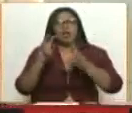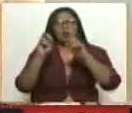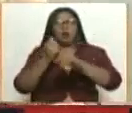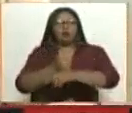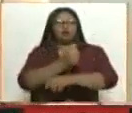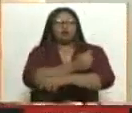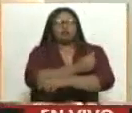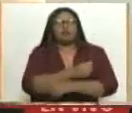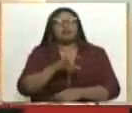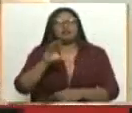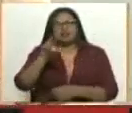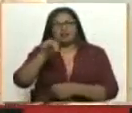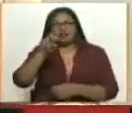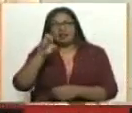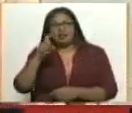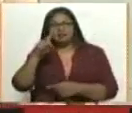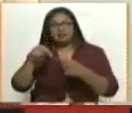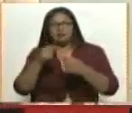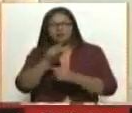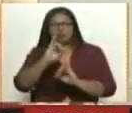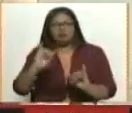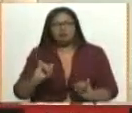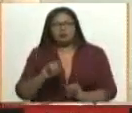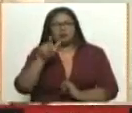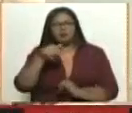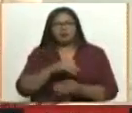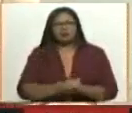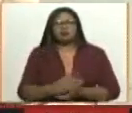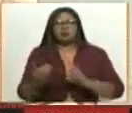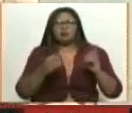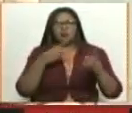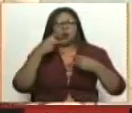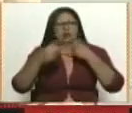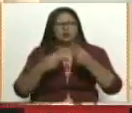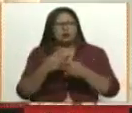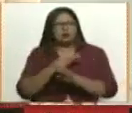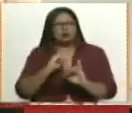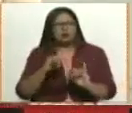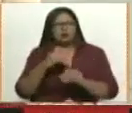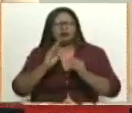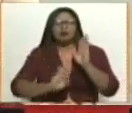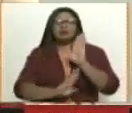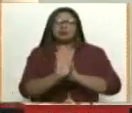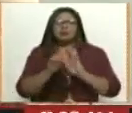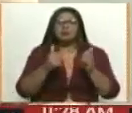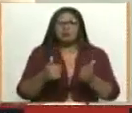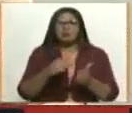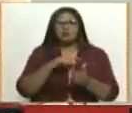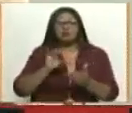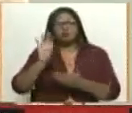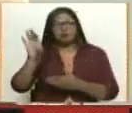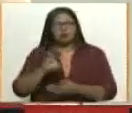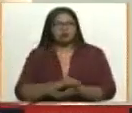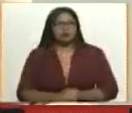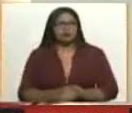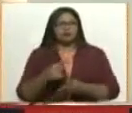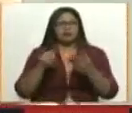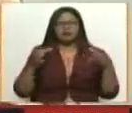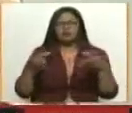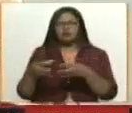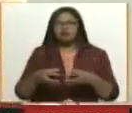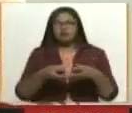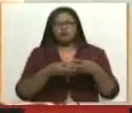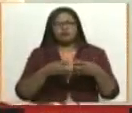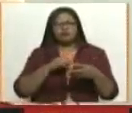Nacional Electoral. Esto en virtud también del diálogo político del que se ha avanzado en nuestro país con los diversos sectores de